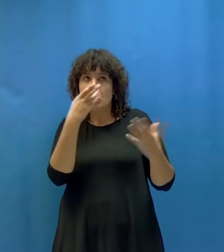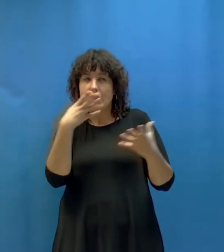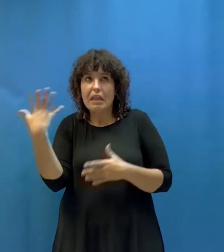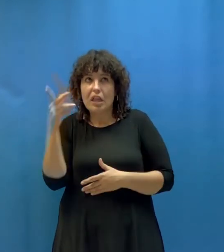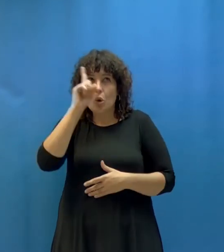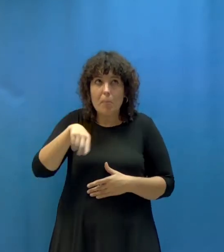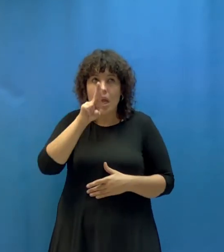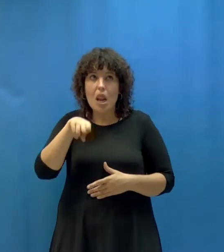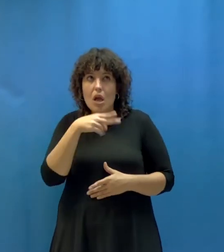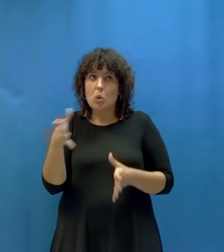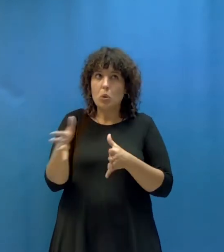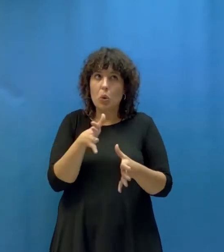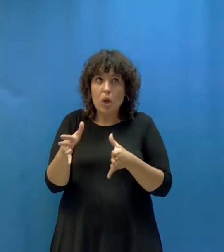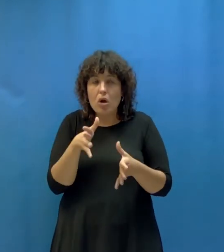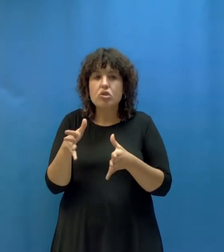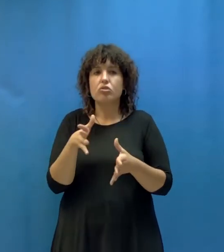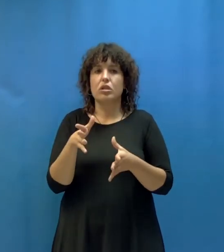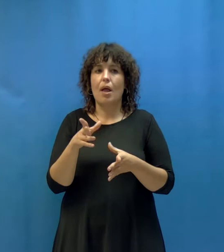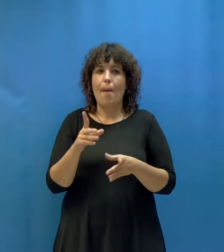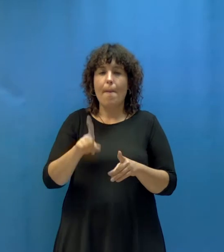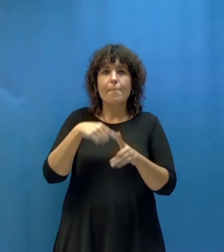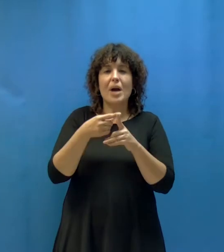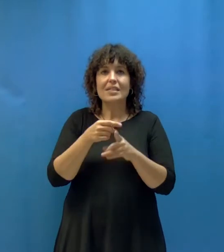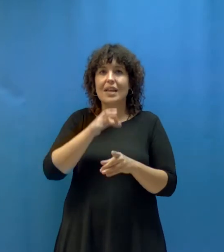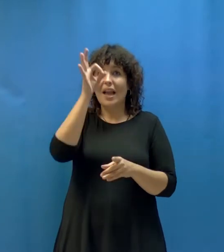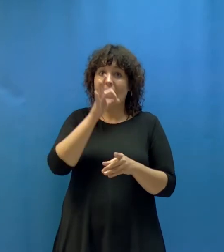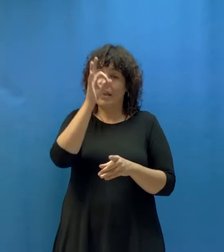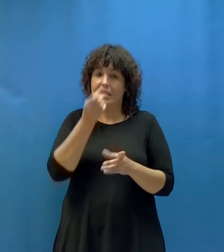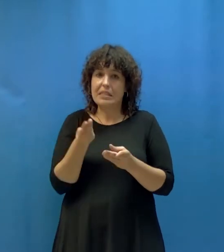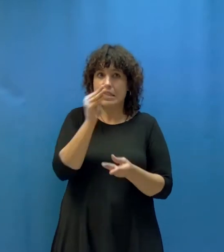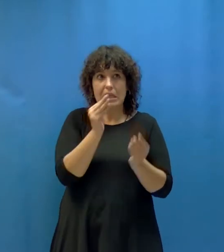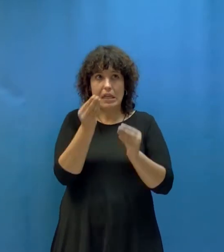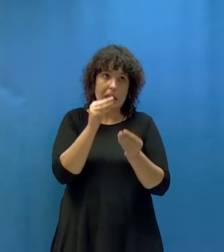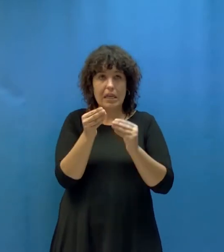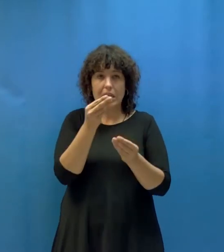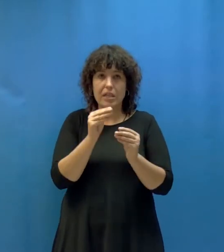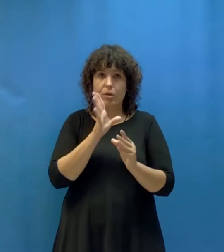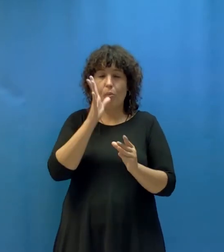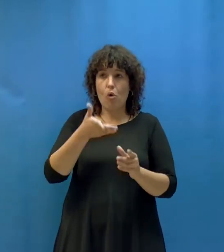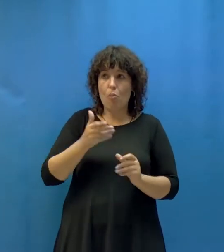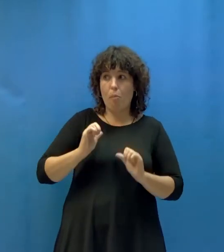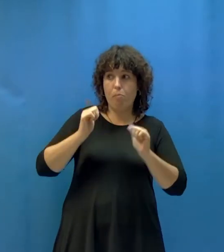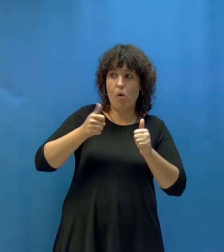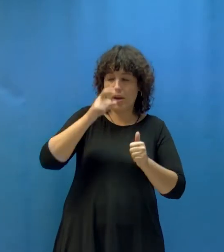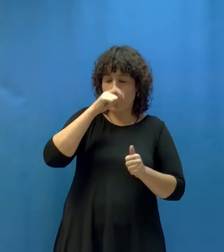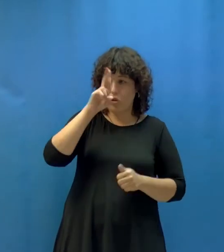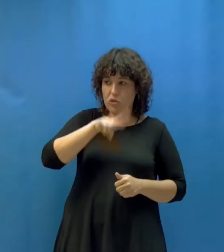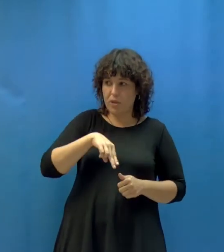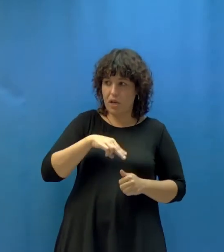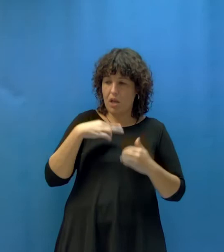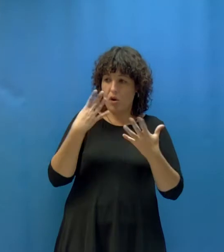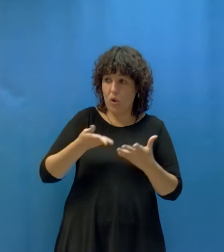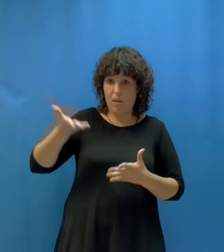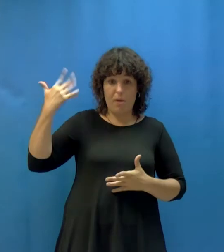295.000 euros y los intereses que ha ido generando esa deuda desde el año 2009 está